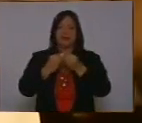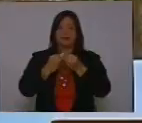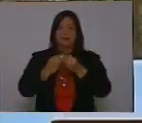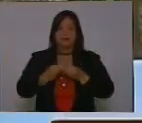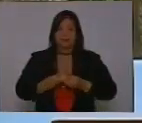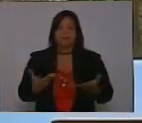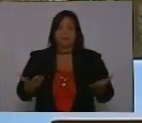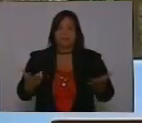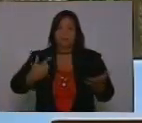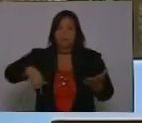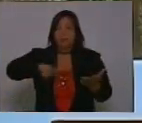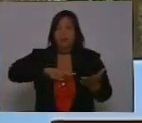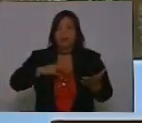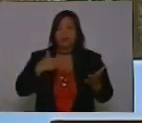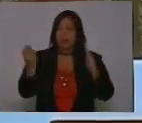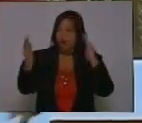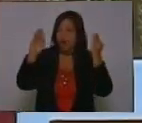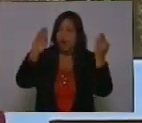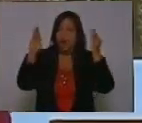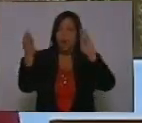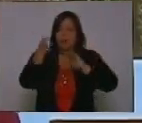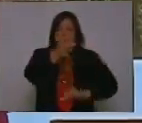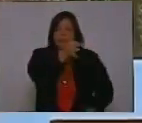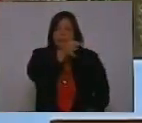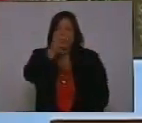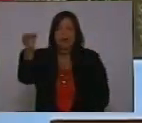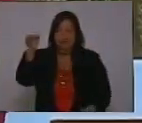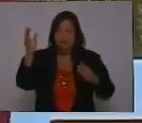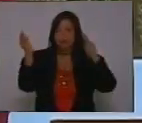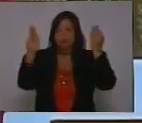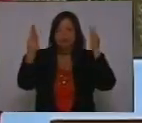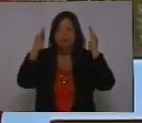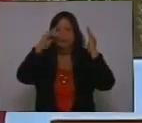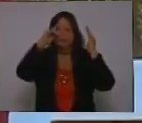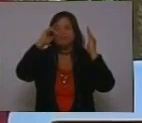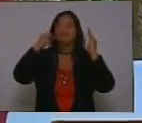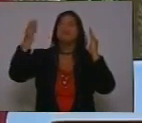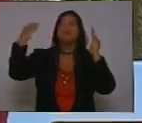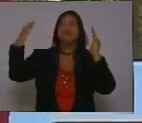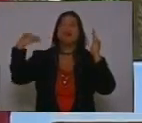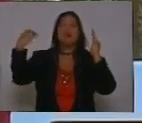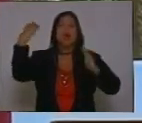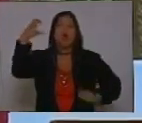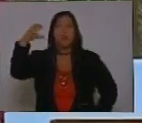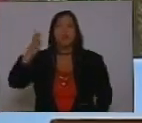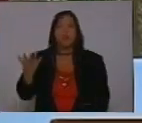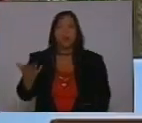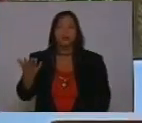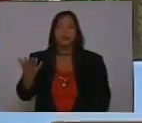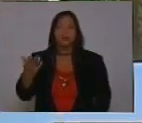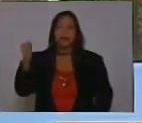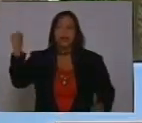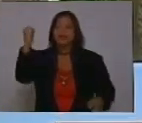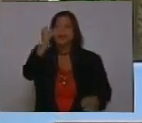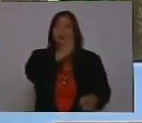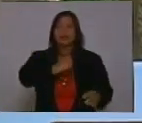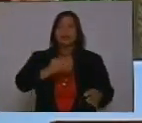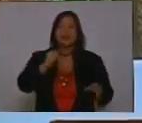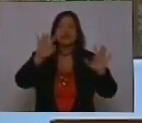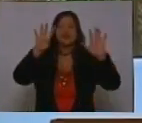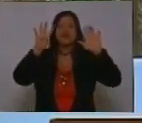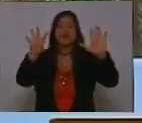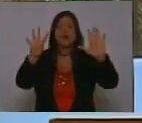que podemos hacer una comparación perfecta con lo que ocurre allá en Colombia. Fueron asesinados